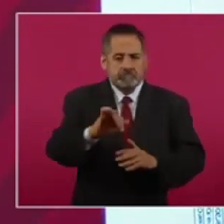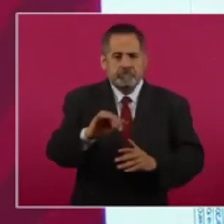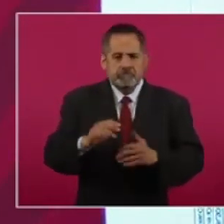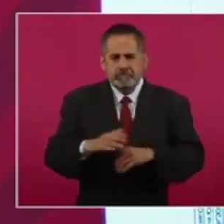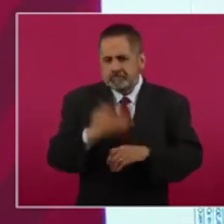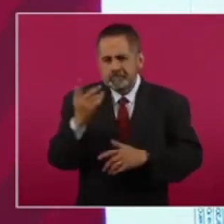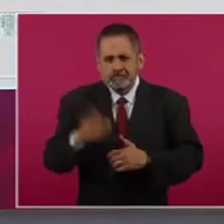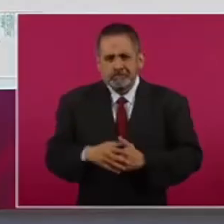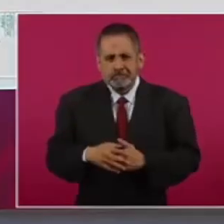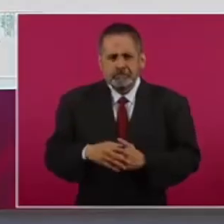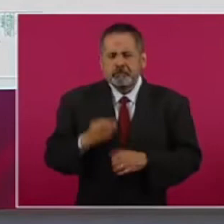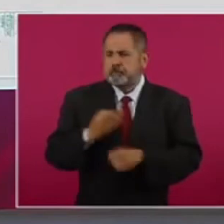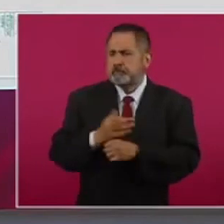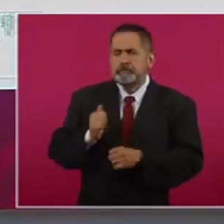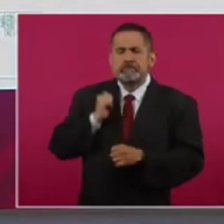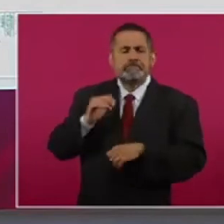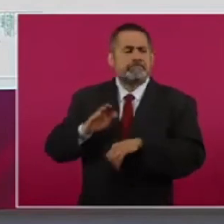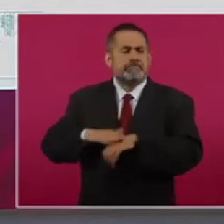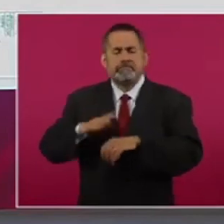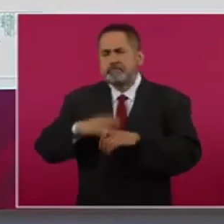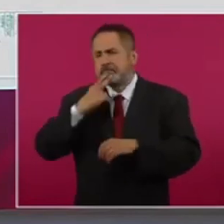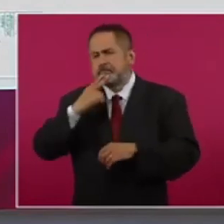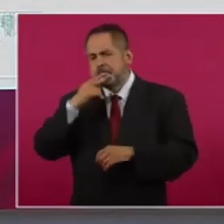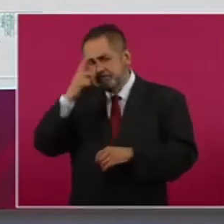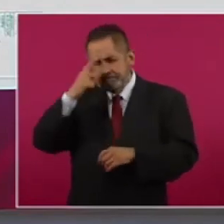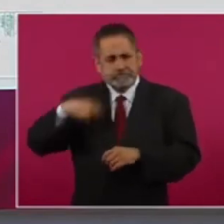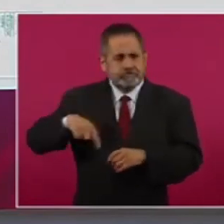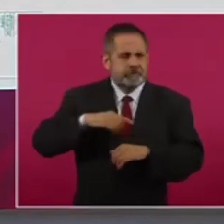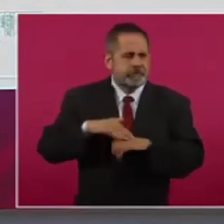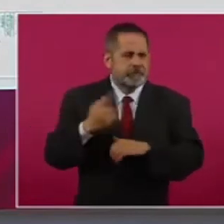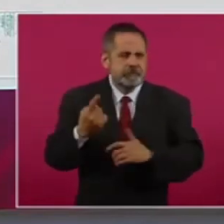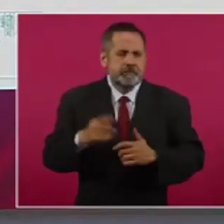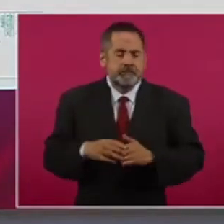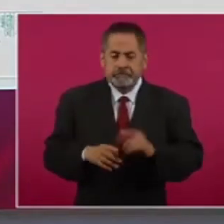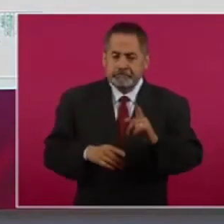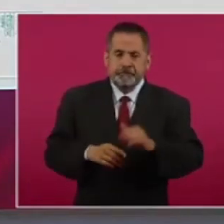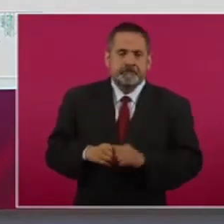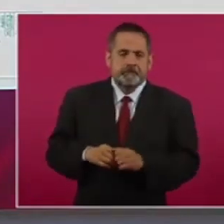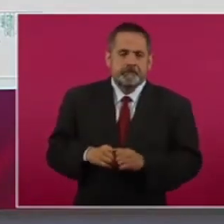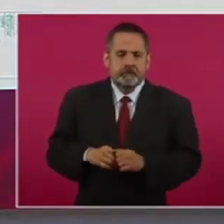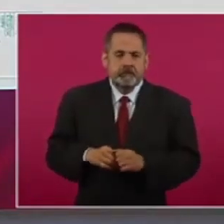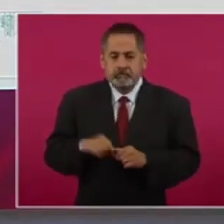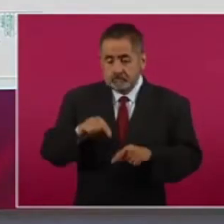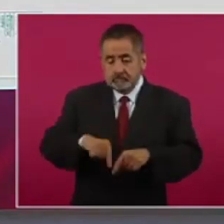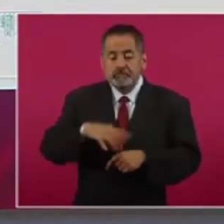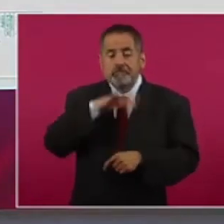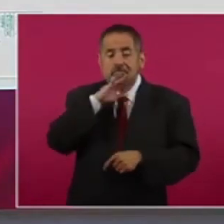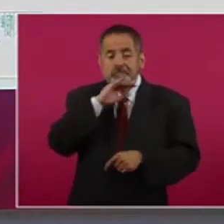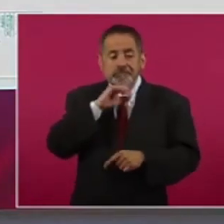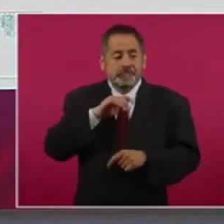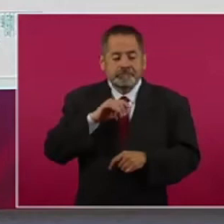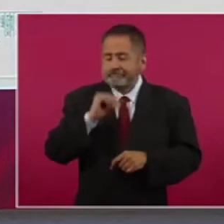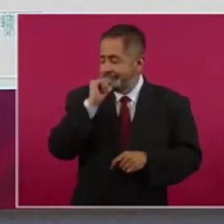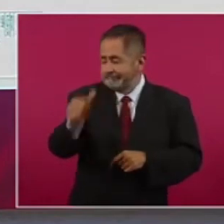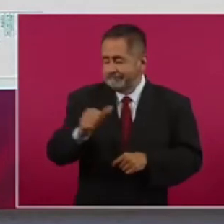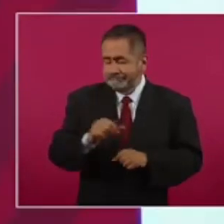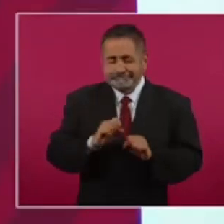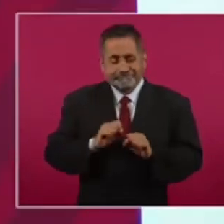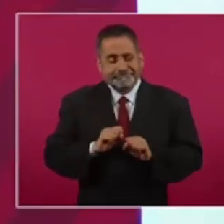¿Por qué tenemos ventaja? Primero, porque no permitimos la corrupción.